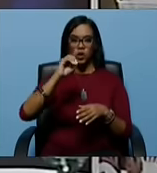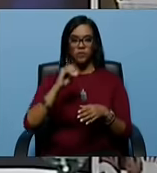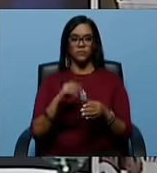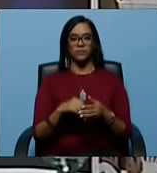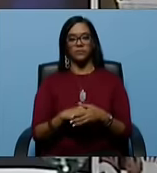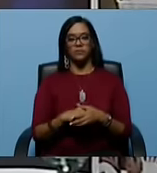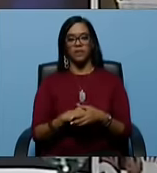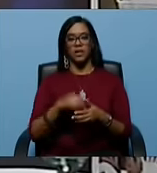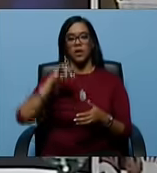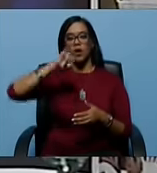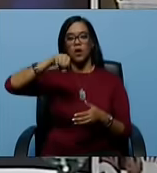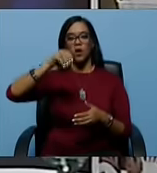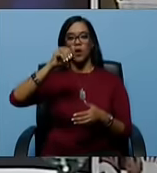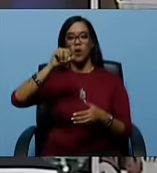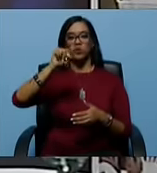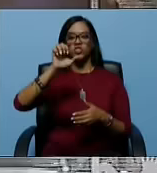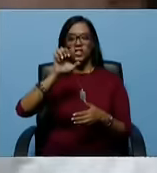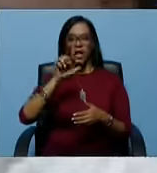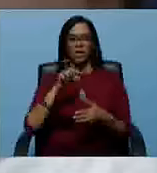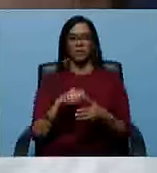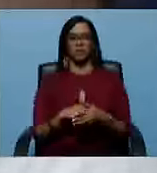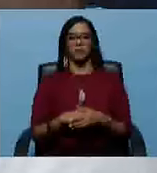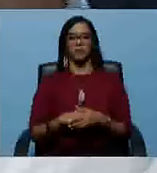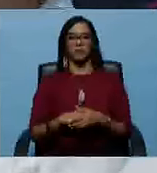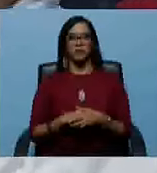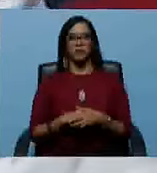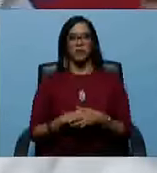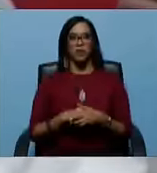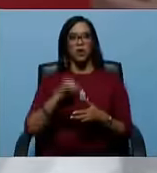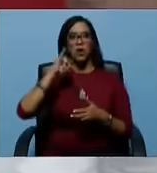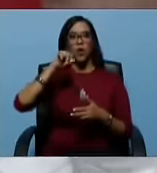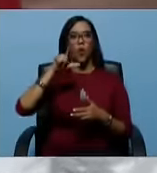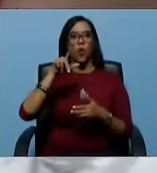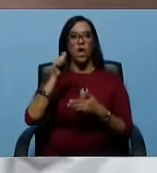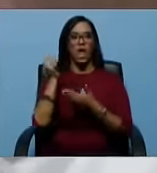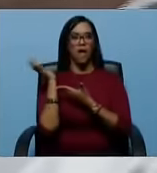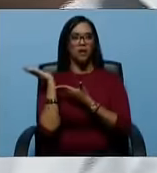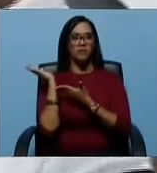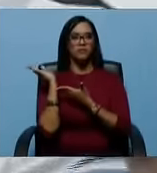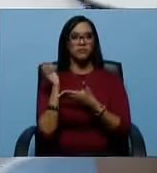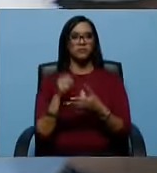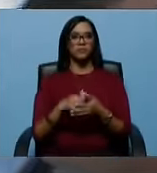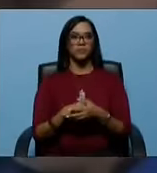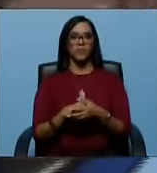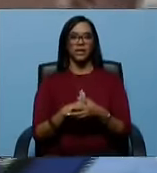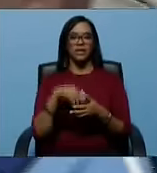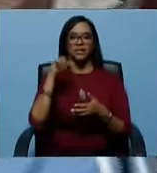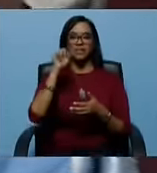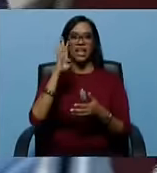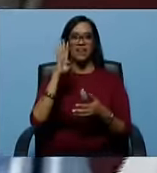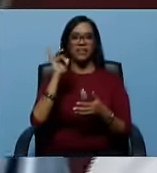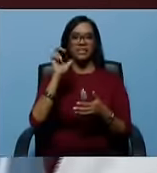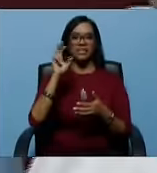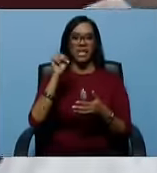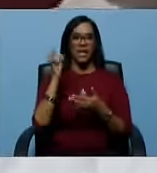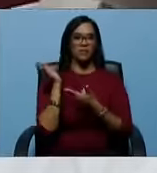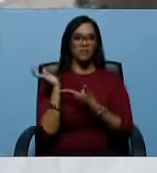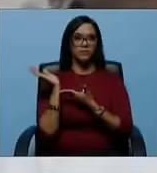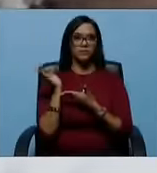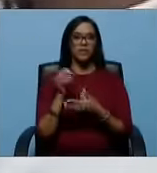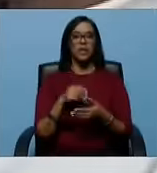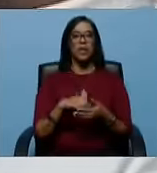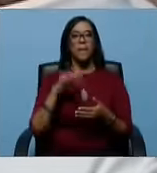Domínguez, Julián Arostegui, Sebastián Gisope, Sebastián Sosa, Melvin López,